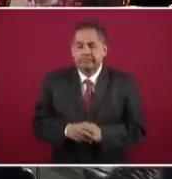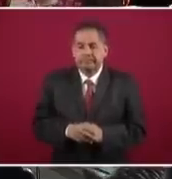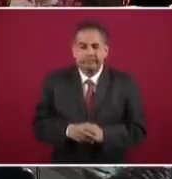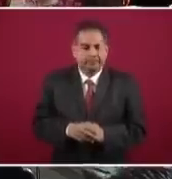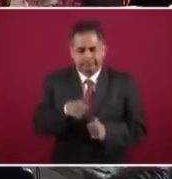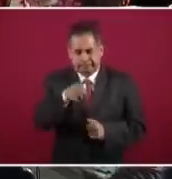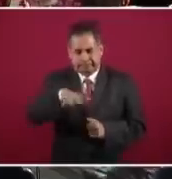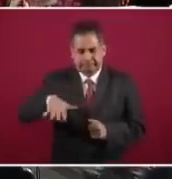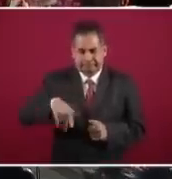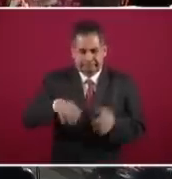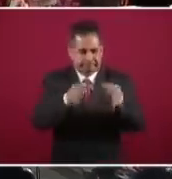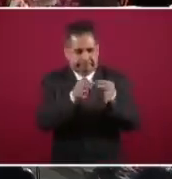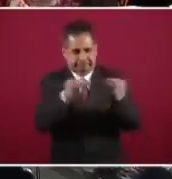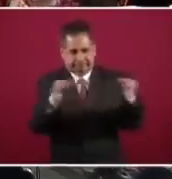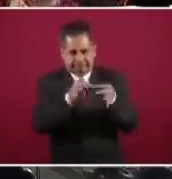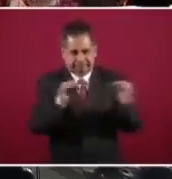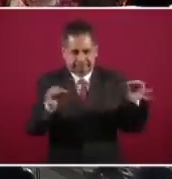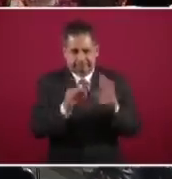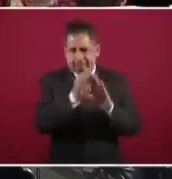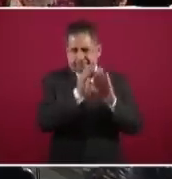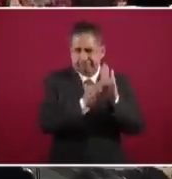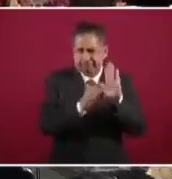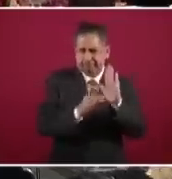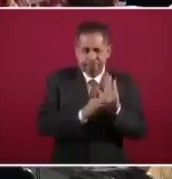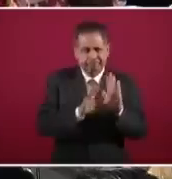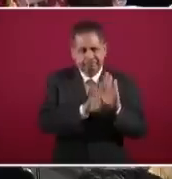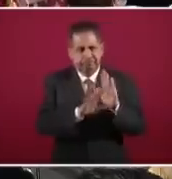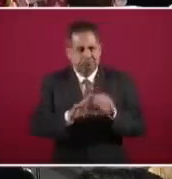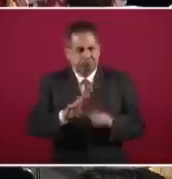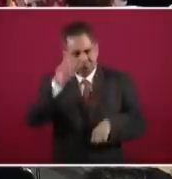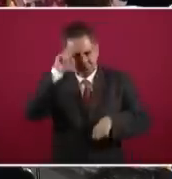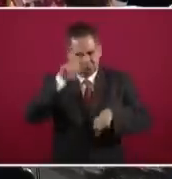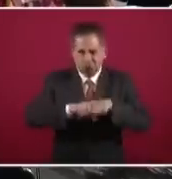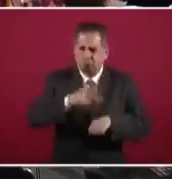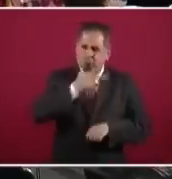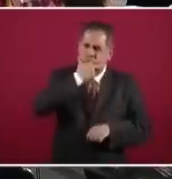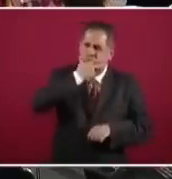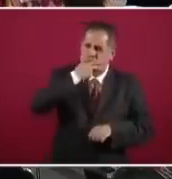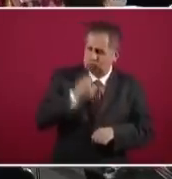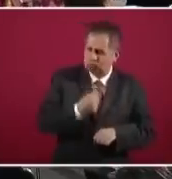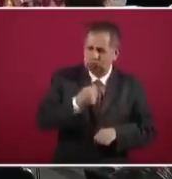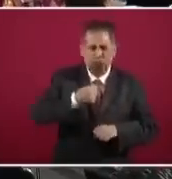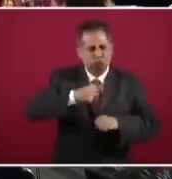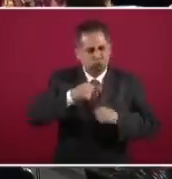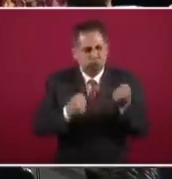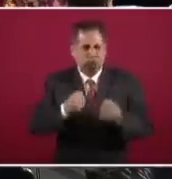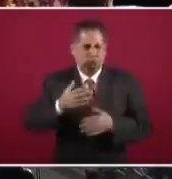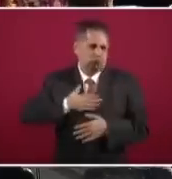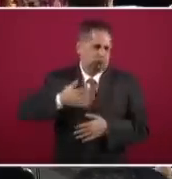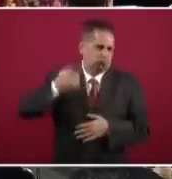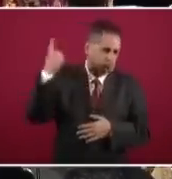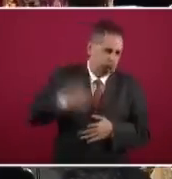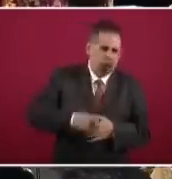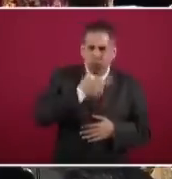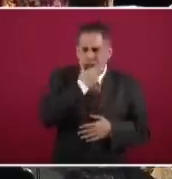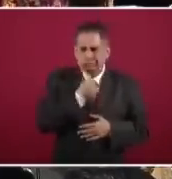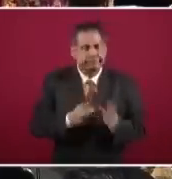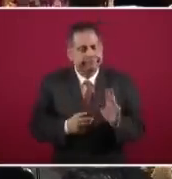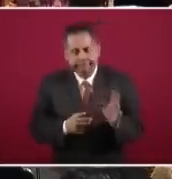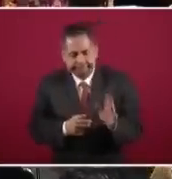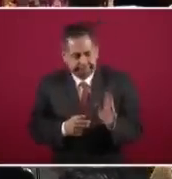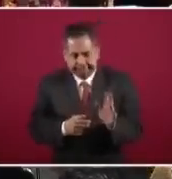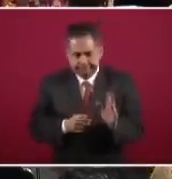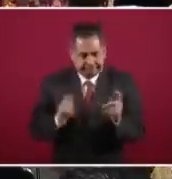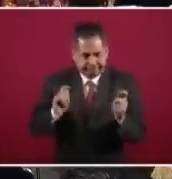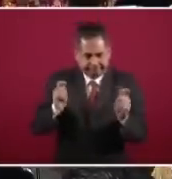esas frases que nos hablan de la cultura machista, patriarcal, justamente la